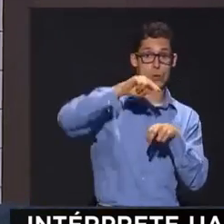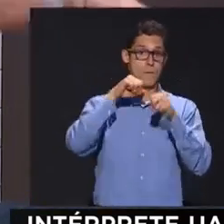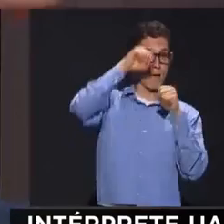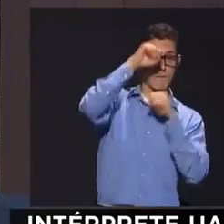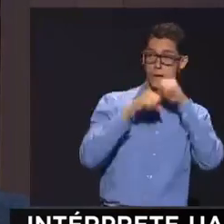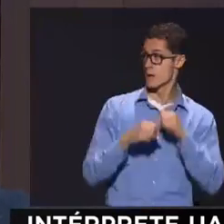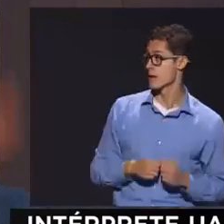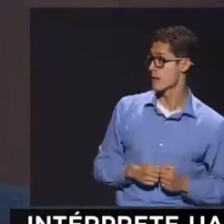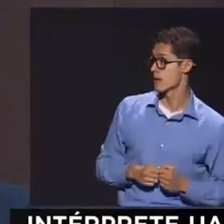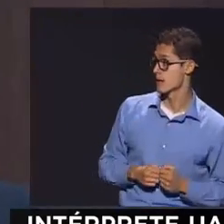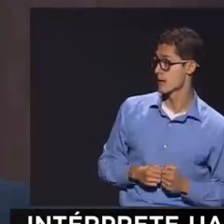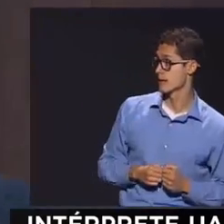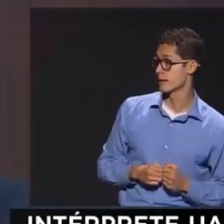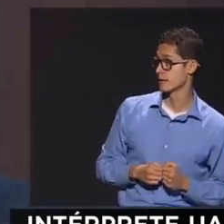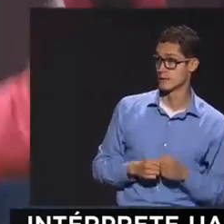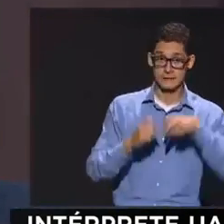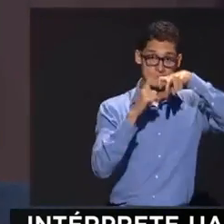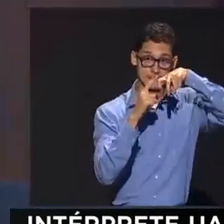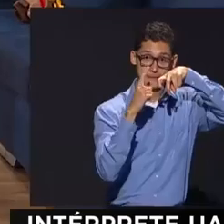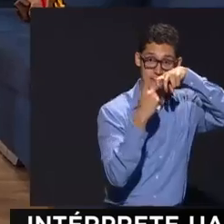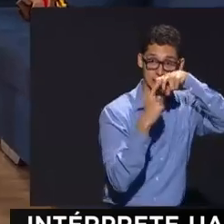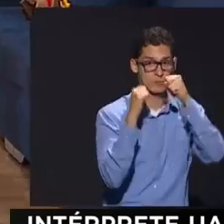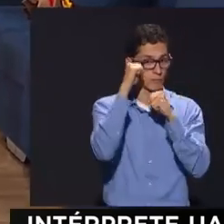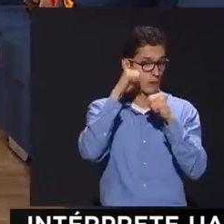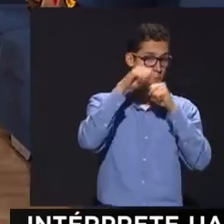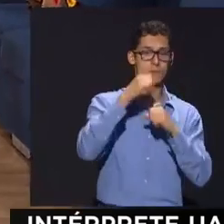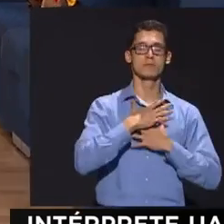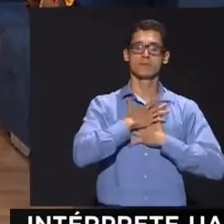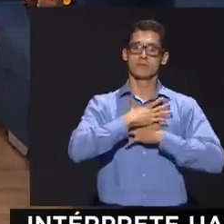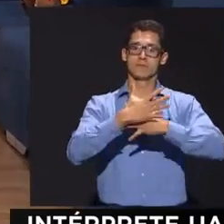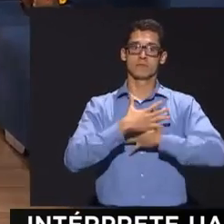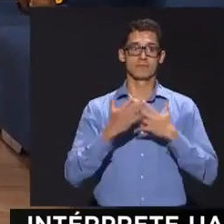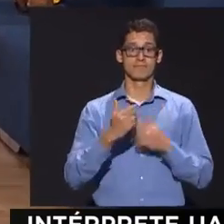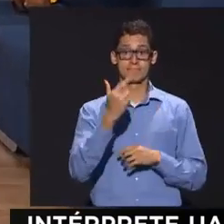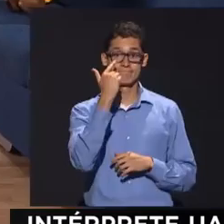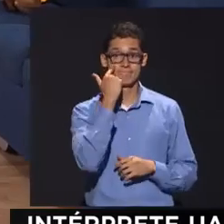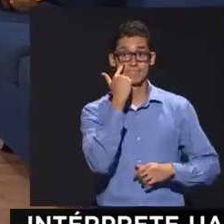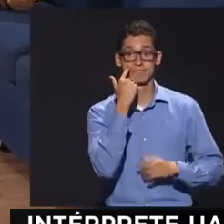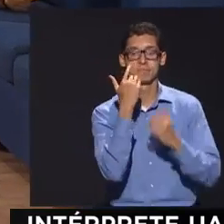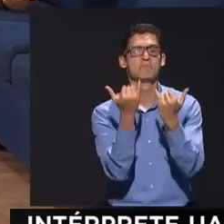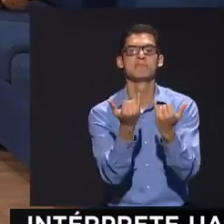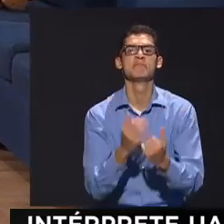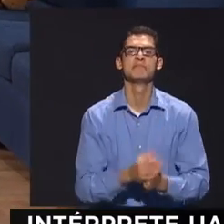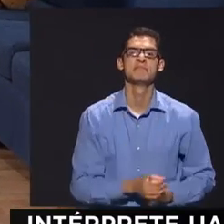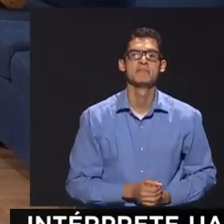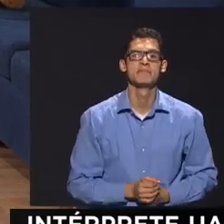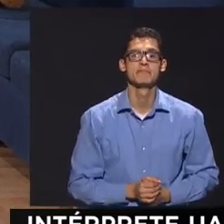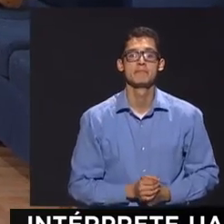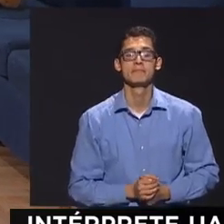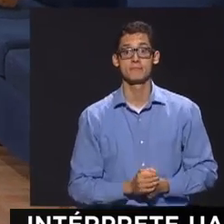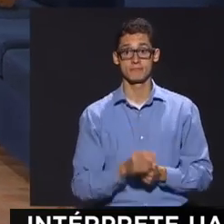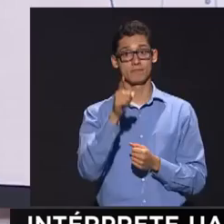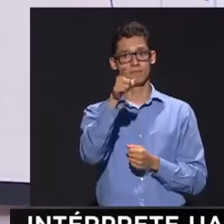baja la rodilla faltas respiramos ahora nos falta algo muy importante vamos a